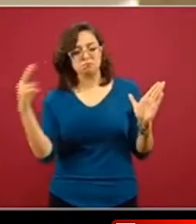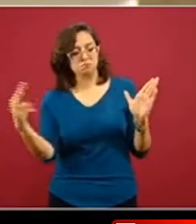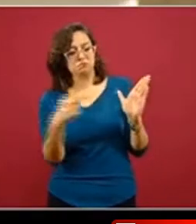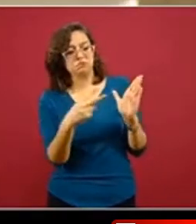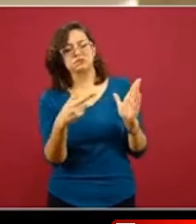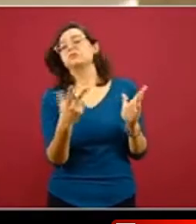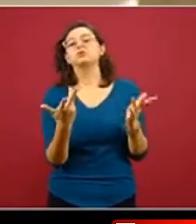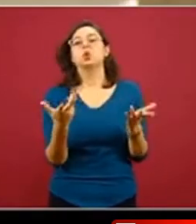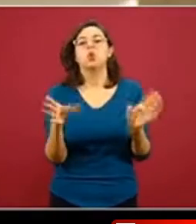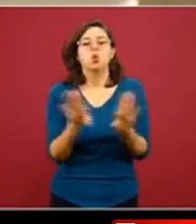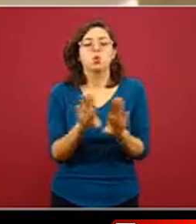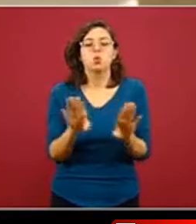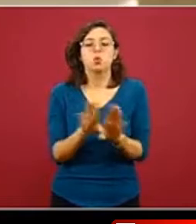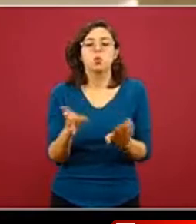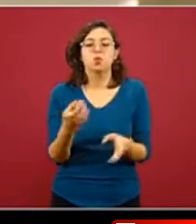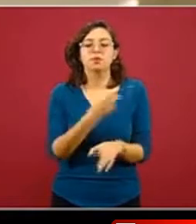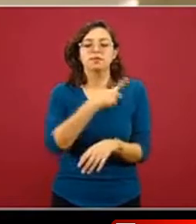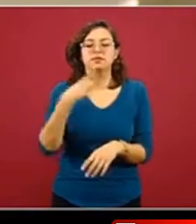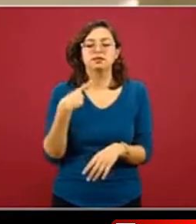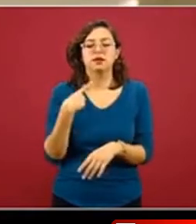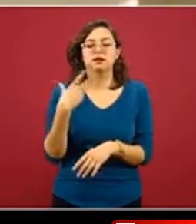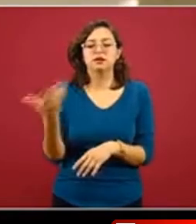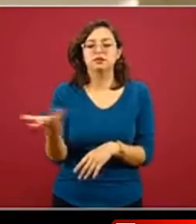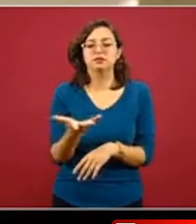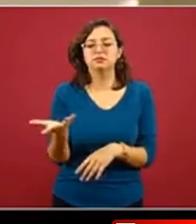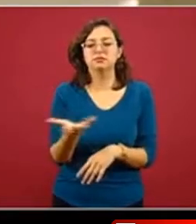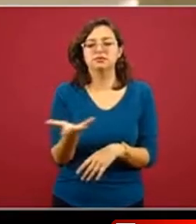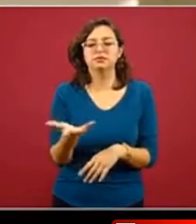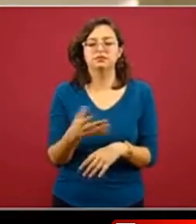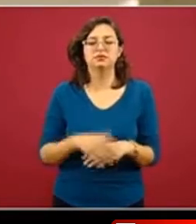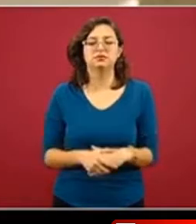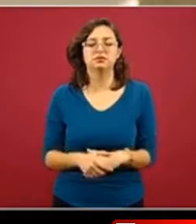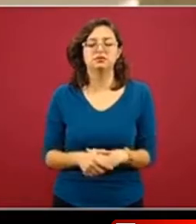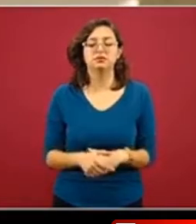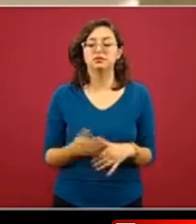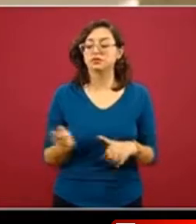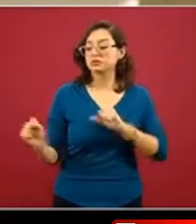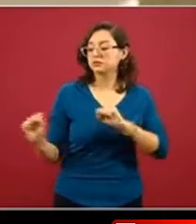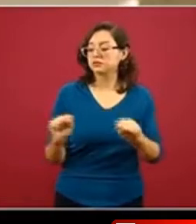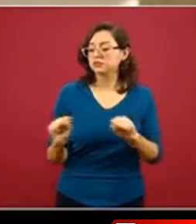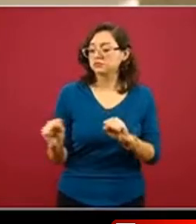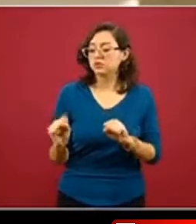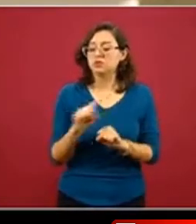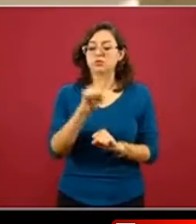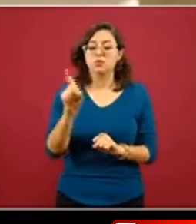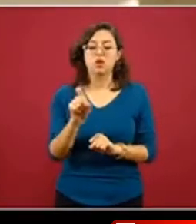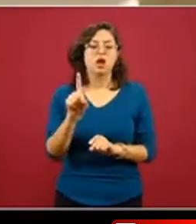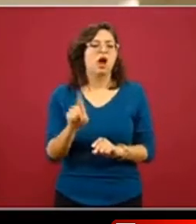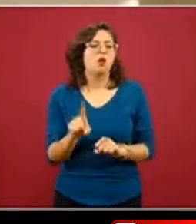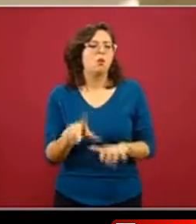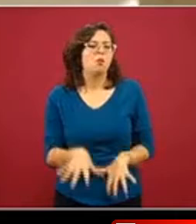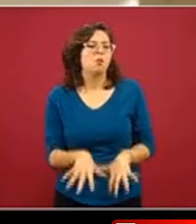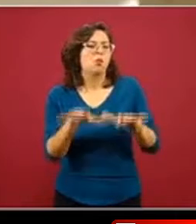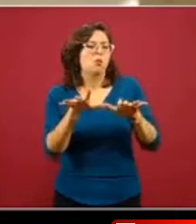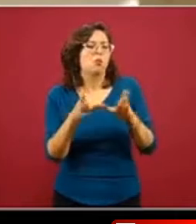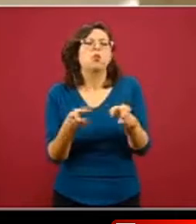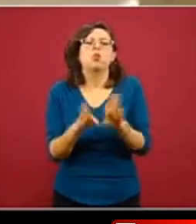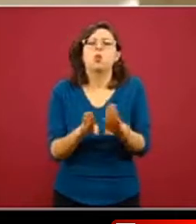enterados precisamente de lo que debemos de hacer. Ahorita ya hablamos del sismo, pero por ejemplo en Naciones creo que ya había tocado el tema, pero